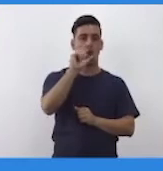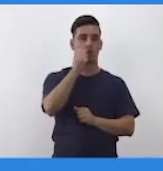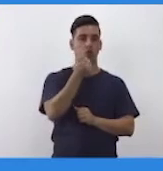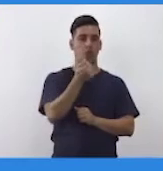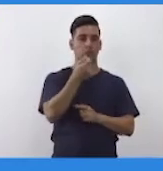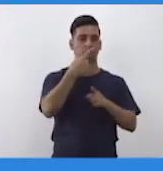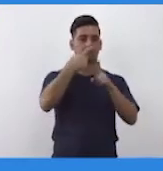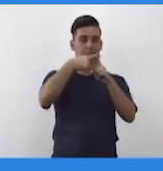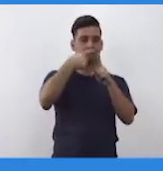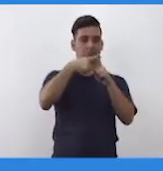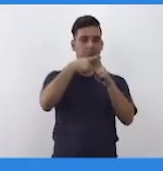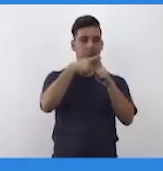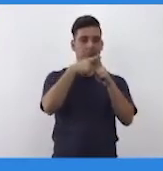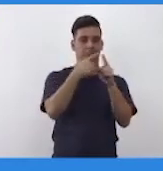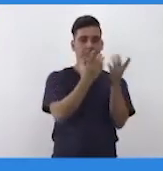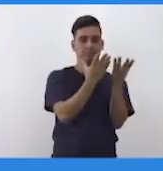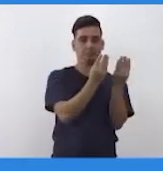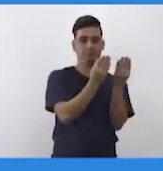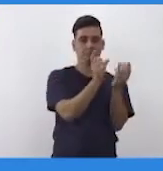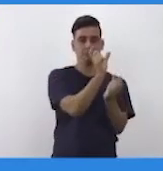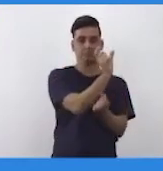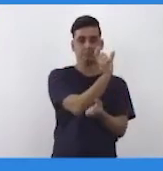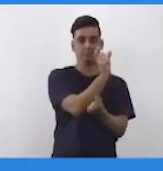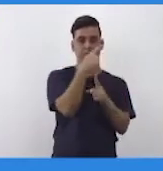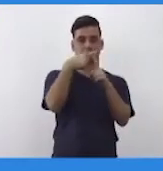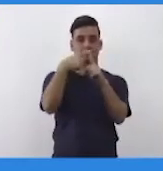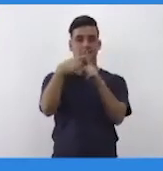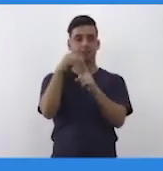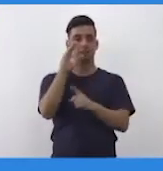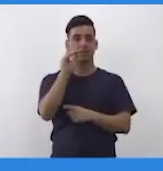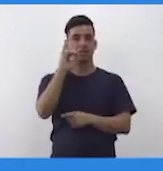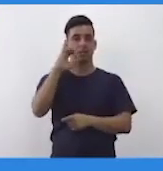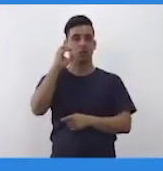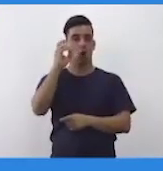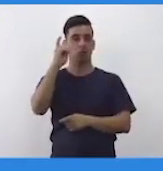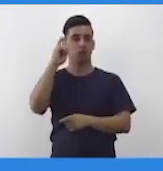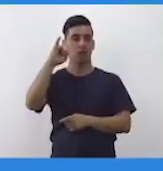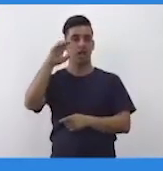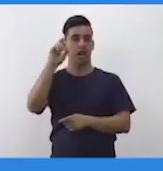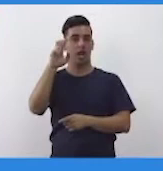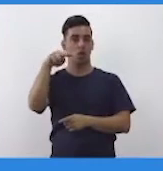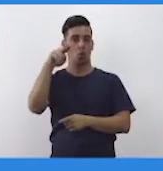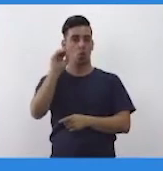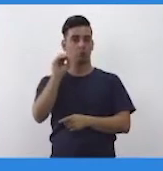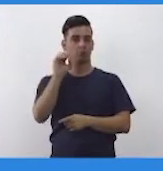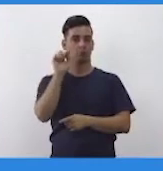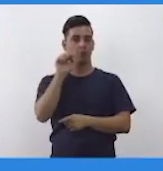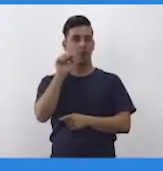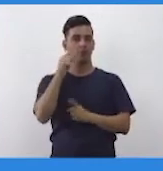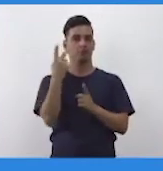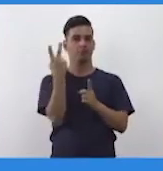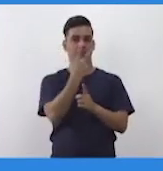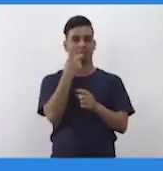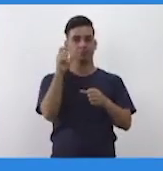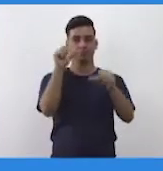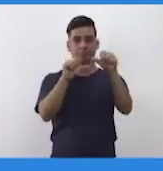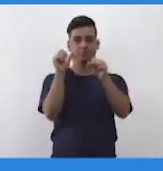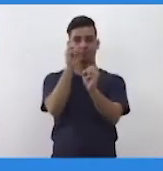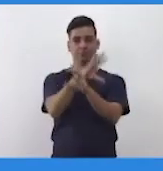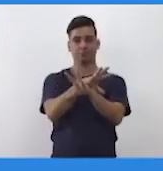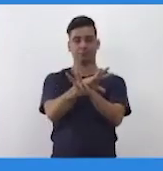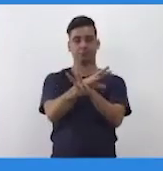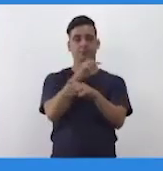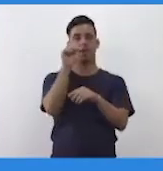dioxígeno. Ocurren reacciones y a partir de estas reacciones se van a originar